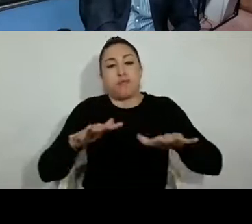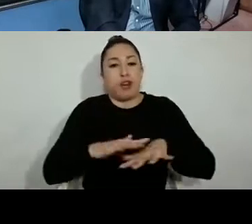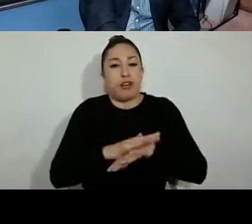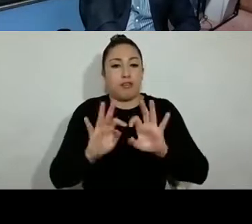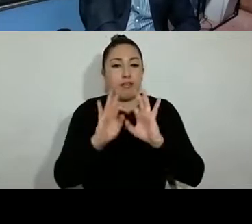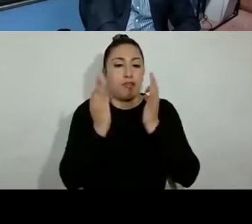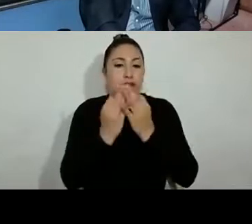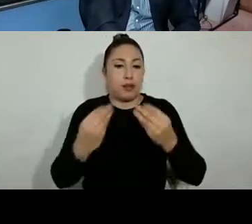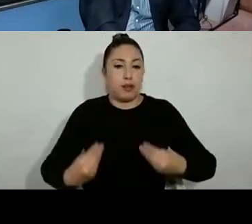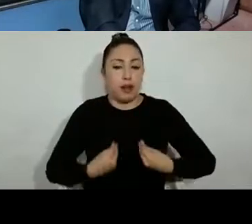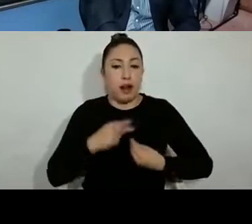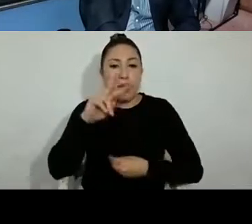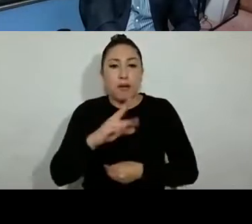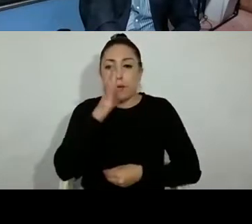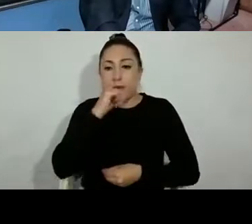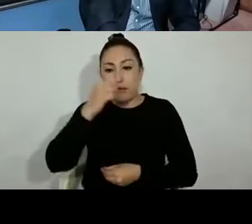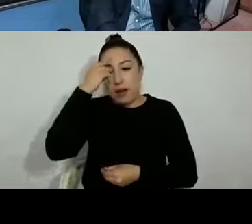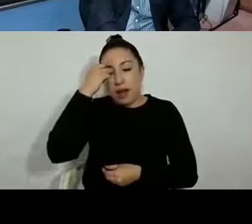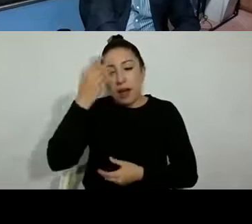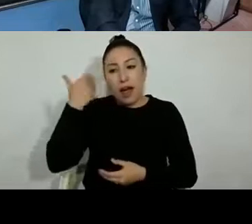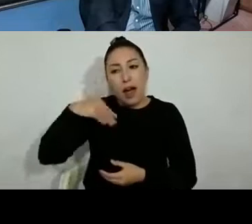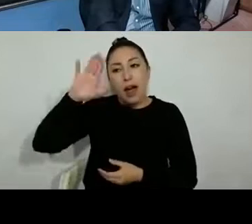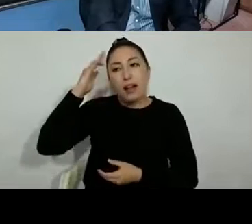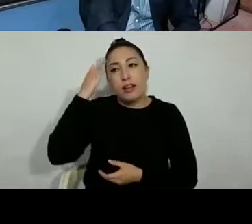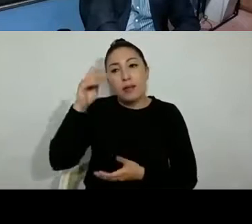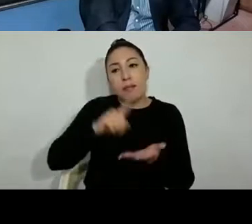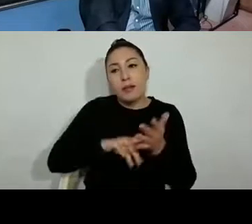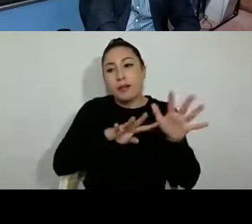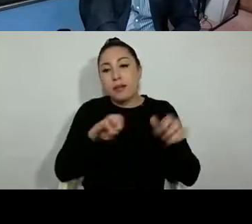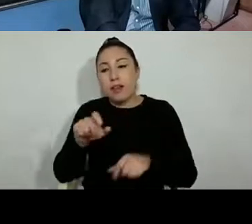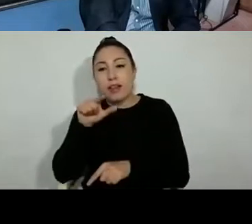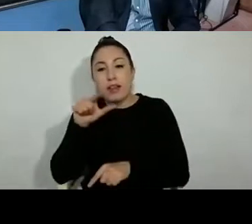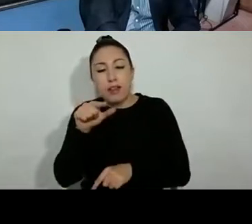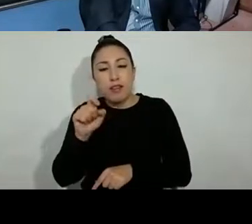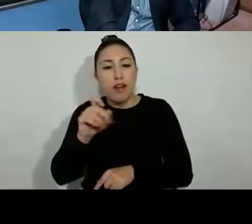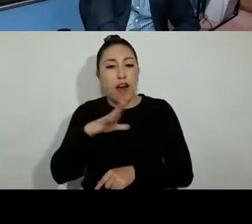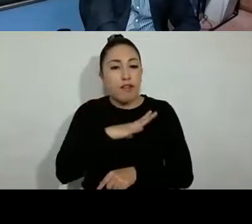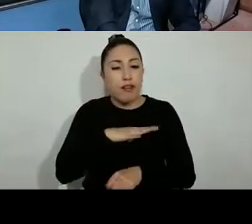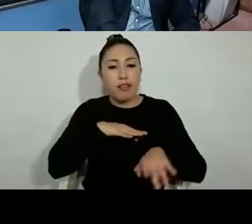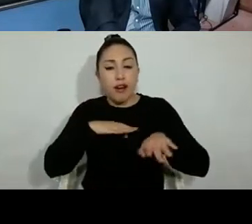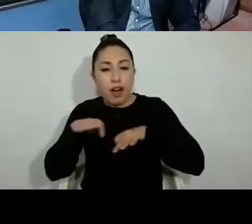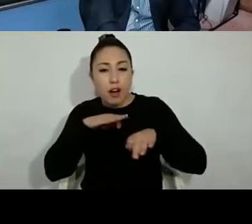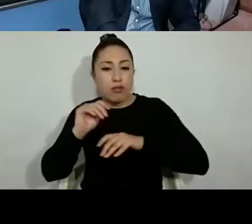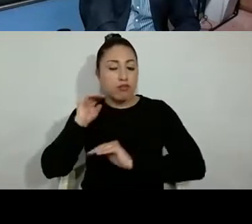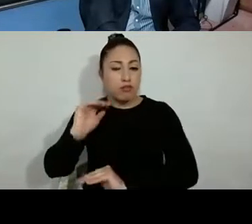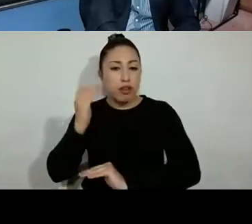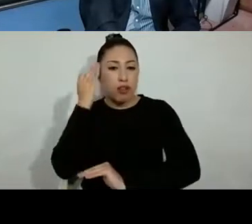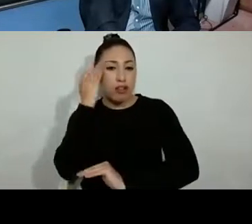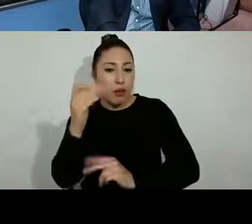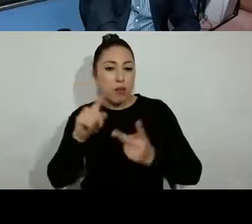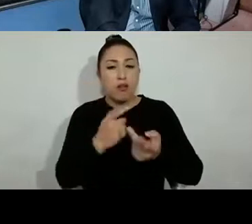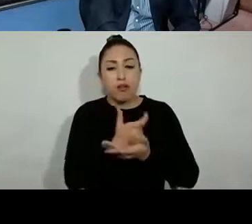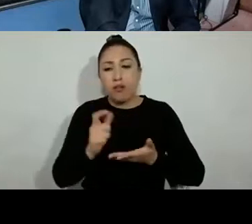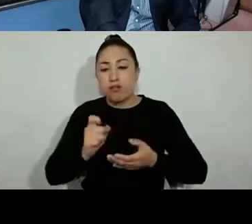como en 1917 en jornada, salario y estabilidad tal y como